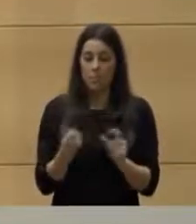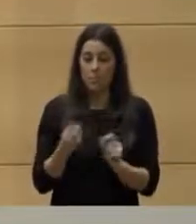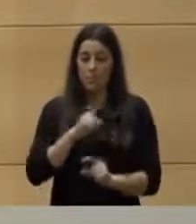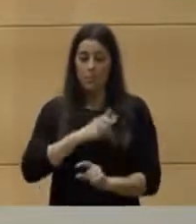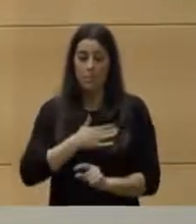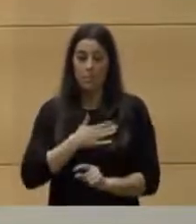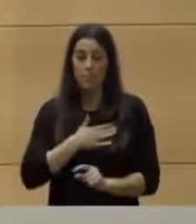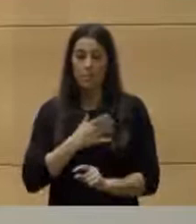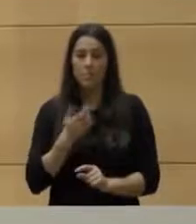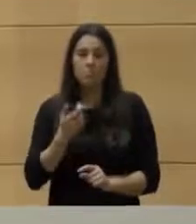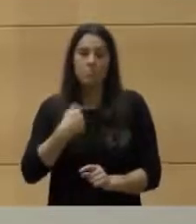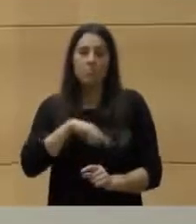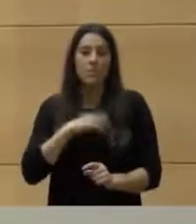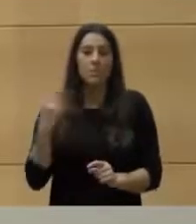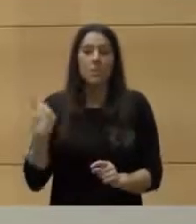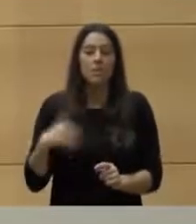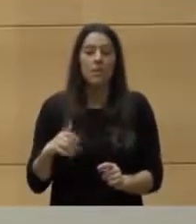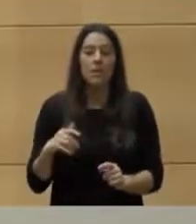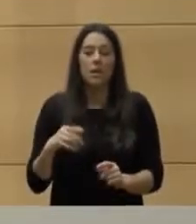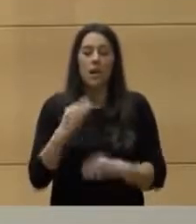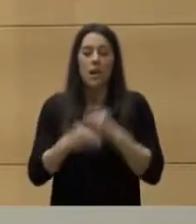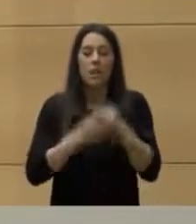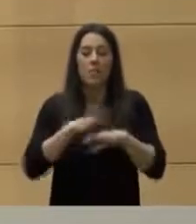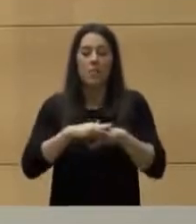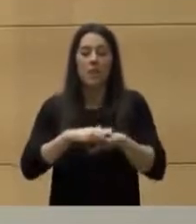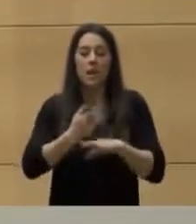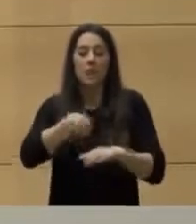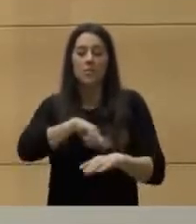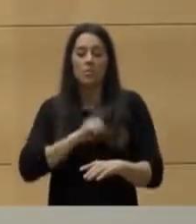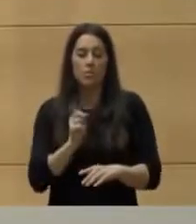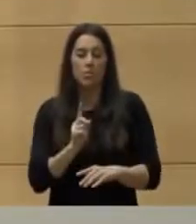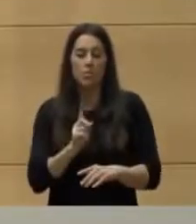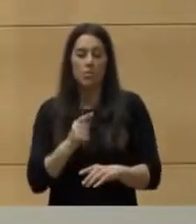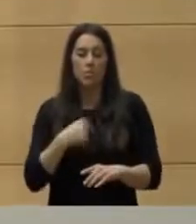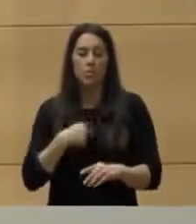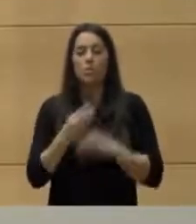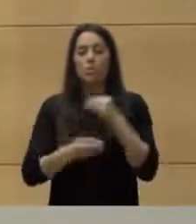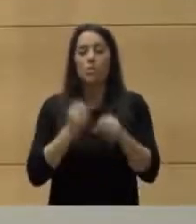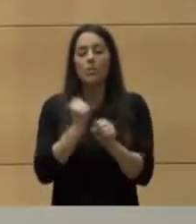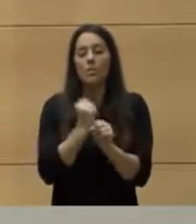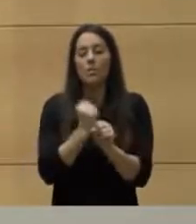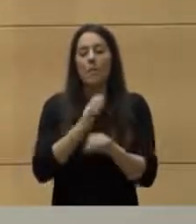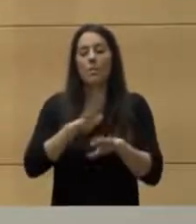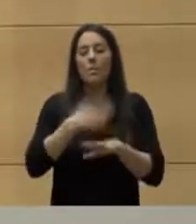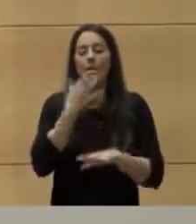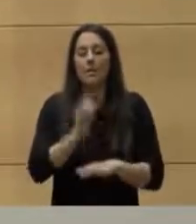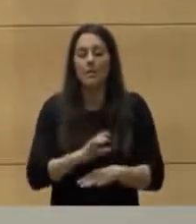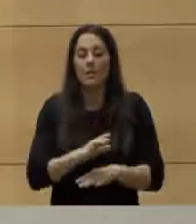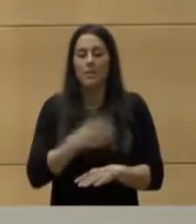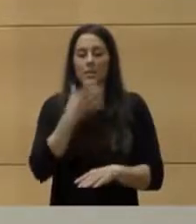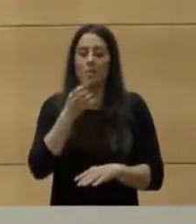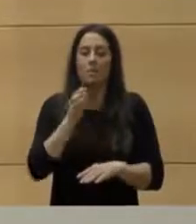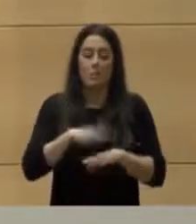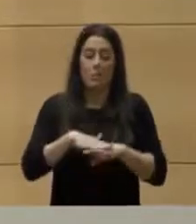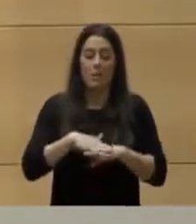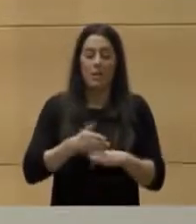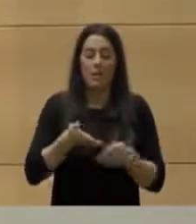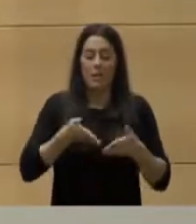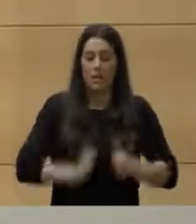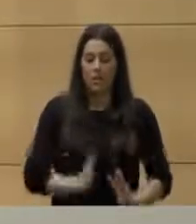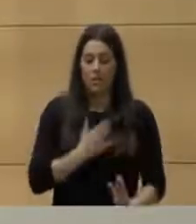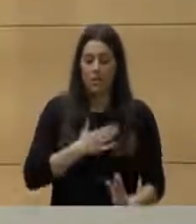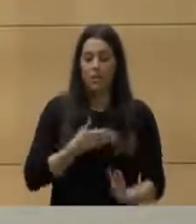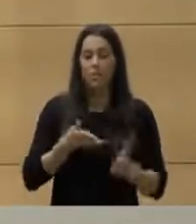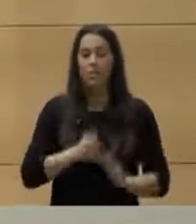mismos. Lo tenemos que hacer por nuestros hijos y por nuestros nietos. Este es nuestro desafío. Yo creo que este es el desafío del